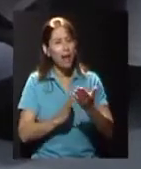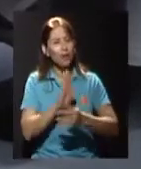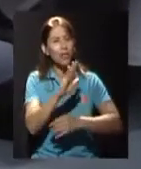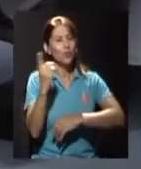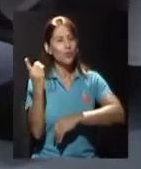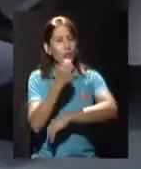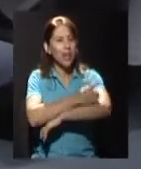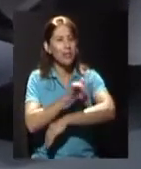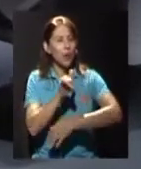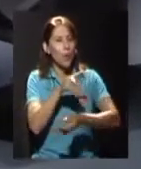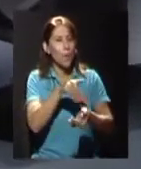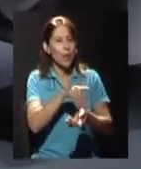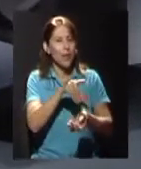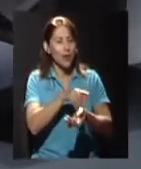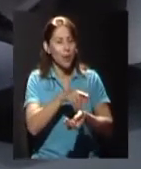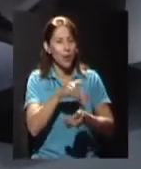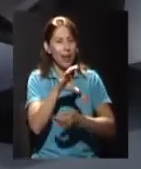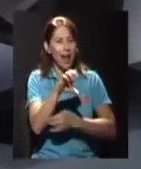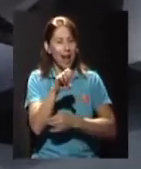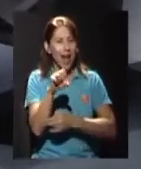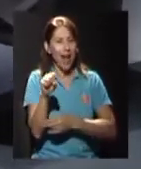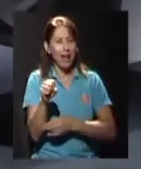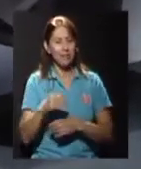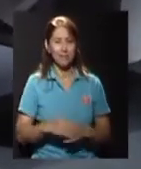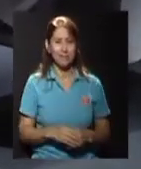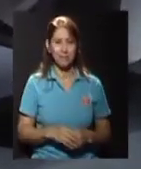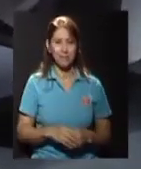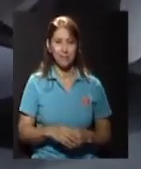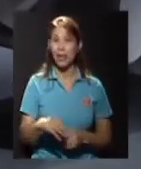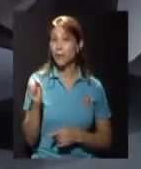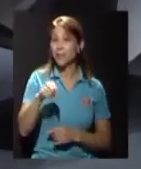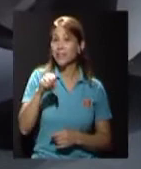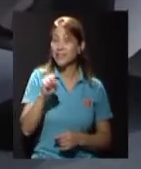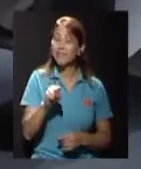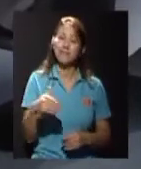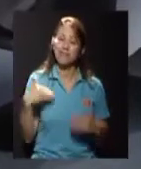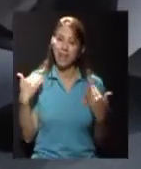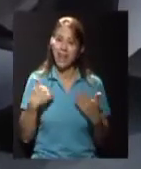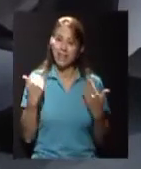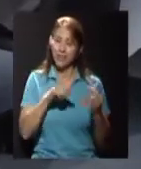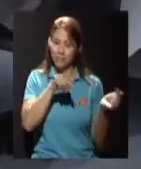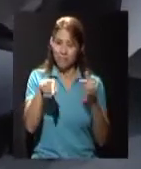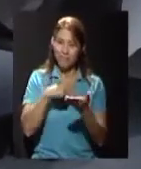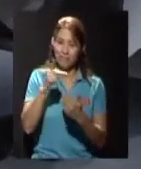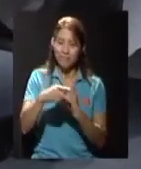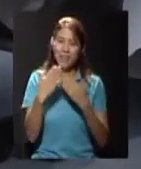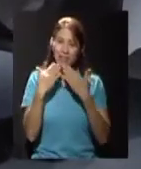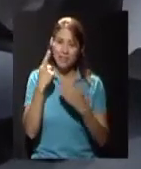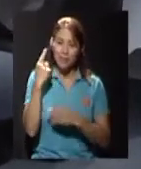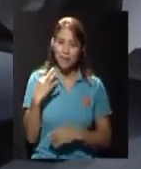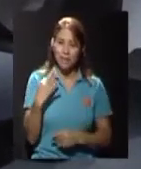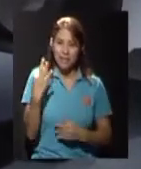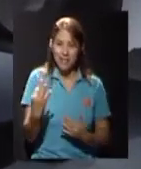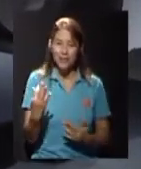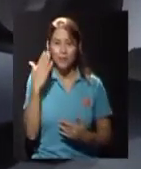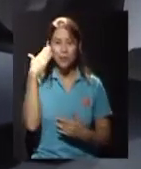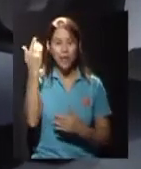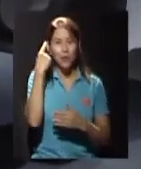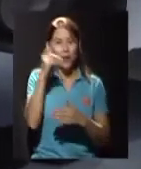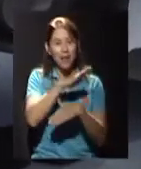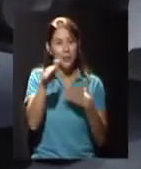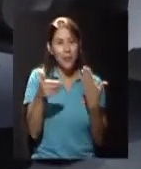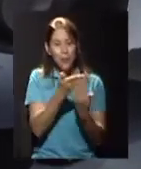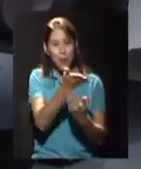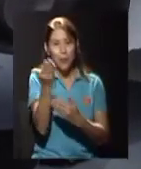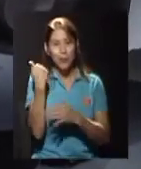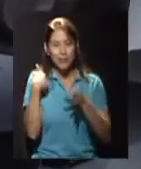médico de la caja si este bueno encantado de estar en el programa muchísimas gracias por la invitación y un saludo para todas